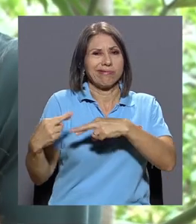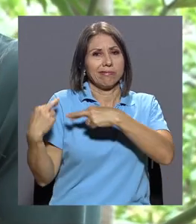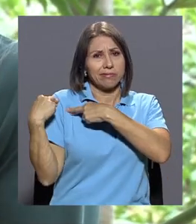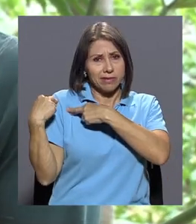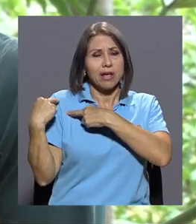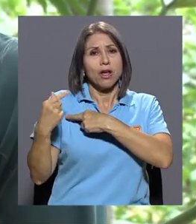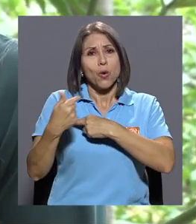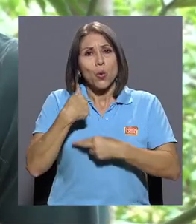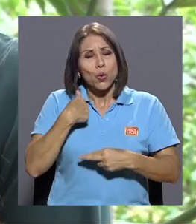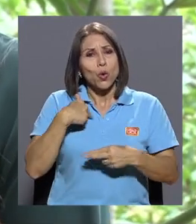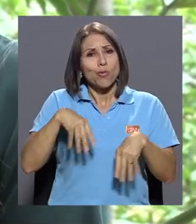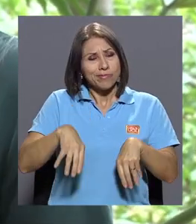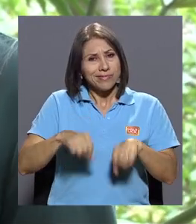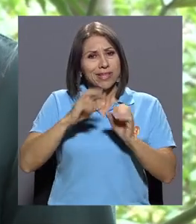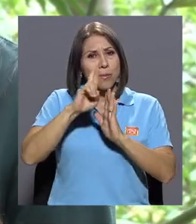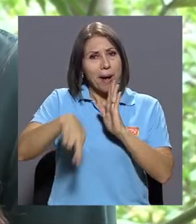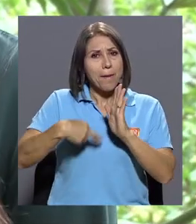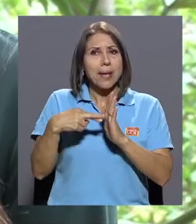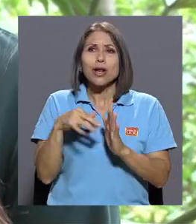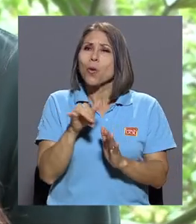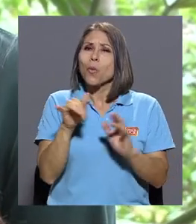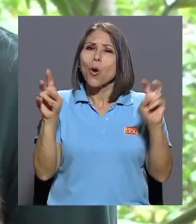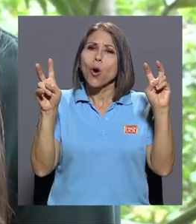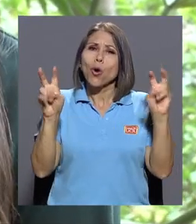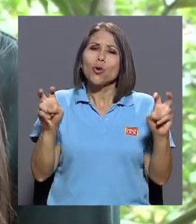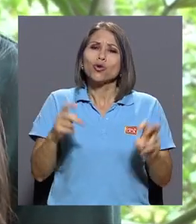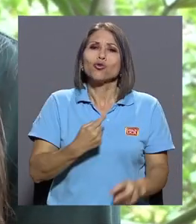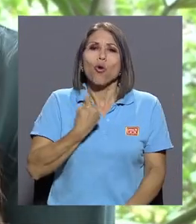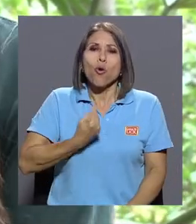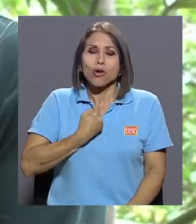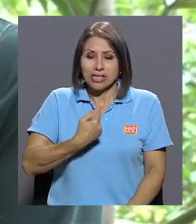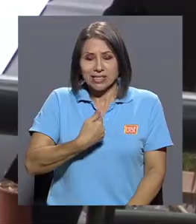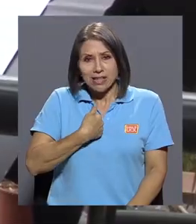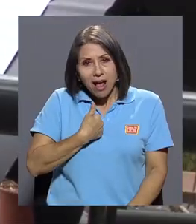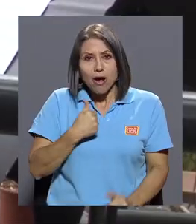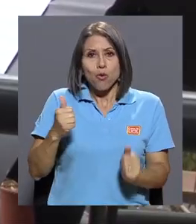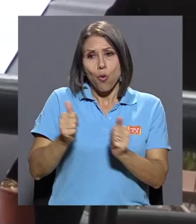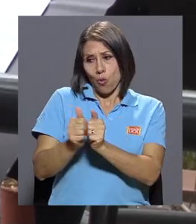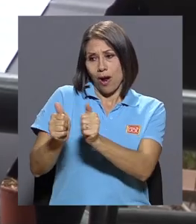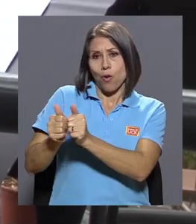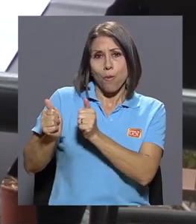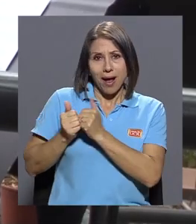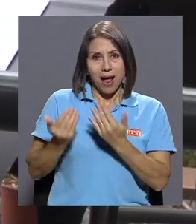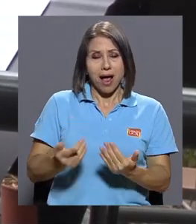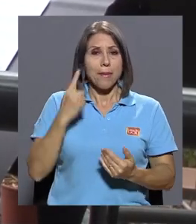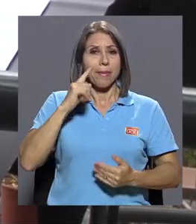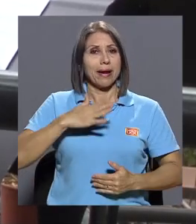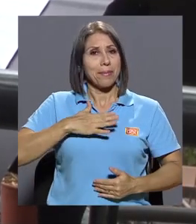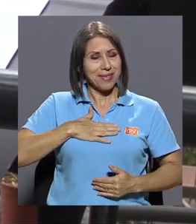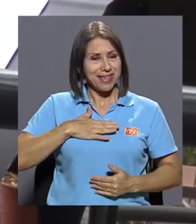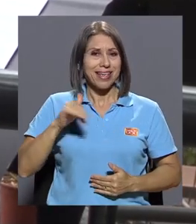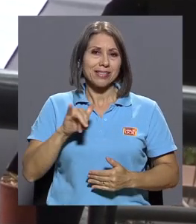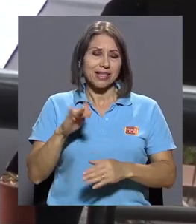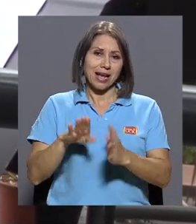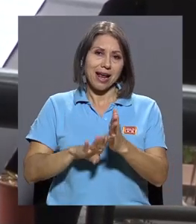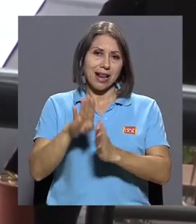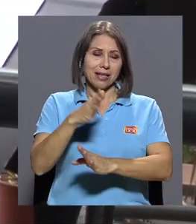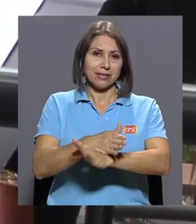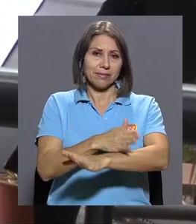ya adquiere un papel de solista prácticamente muchas veces con acompañamiento, entonces para mí más que todo es